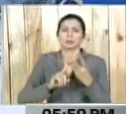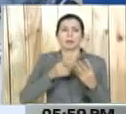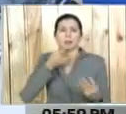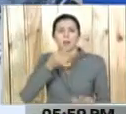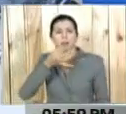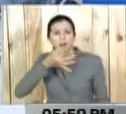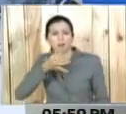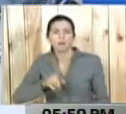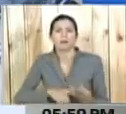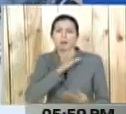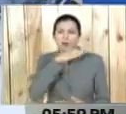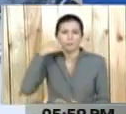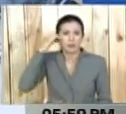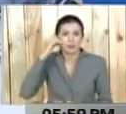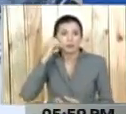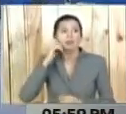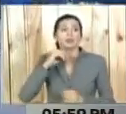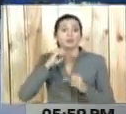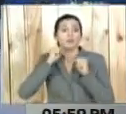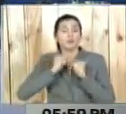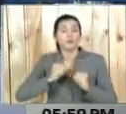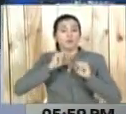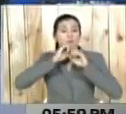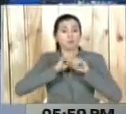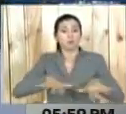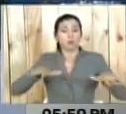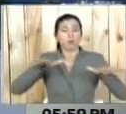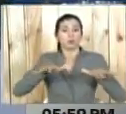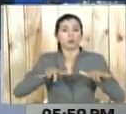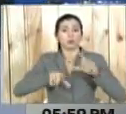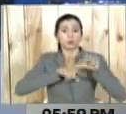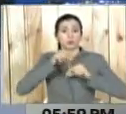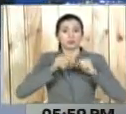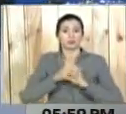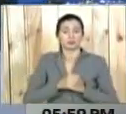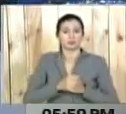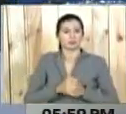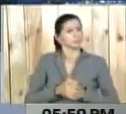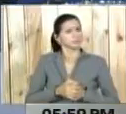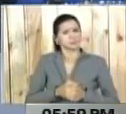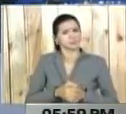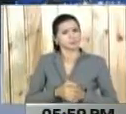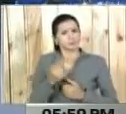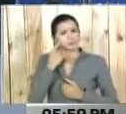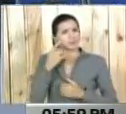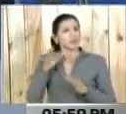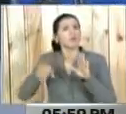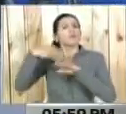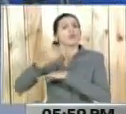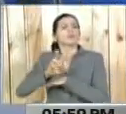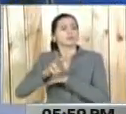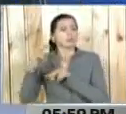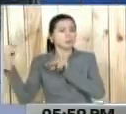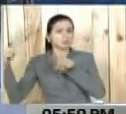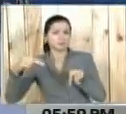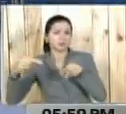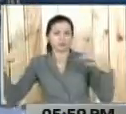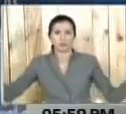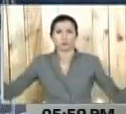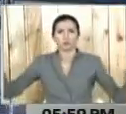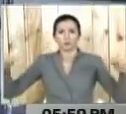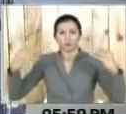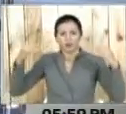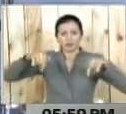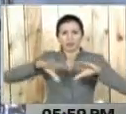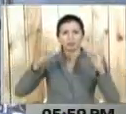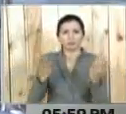mediodía, que ha hecho pretendencia en las redes sociales con Vladimir Villegas. Bueno, ¿Qué cree usted se está viendo desde fuera de Venezuela? Bueno, ¿qué se ve desde fuera?